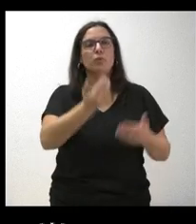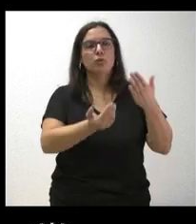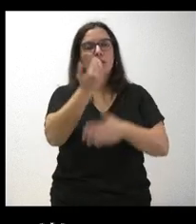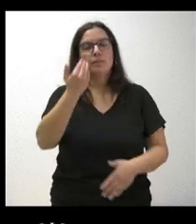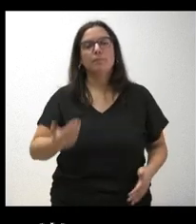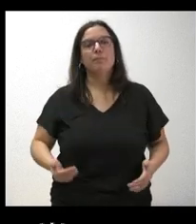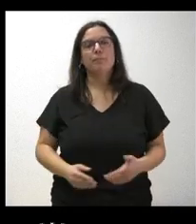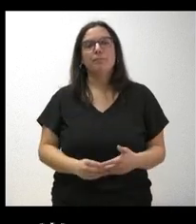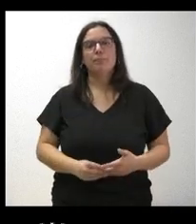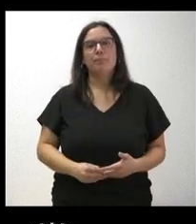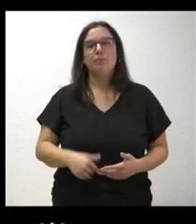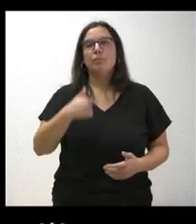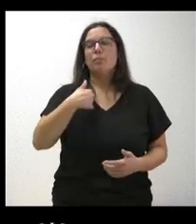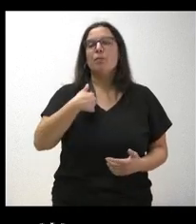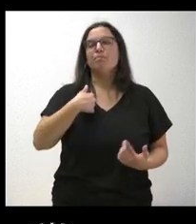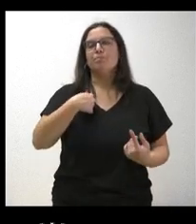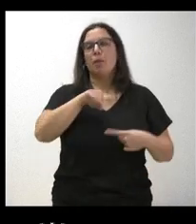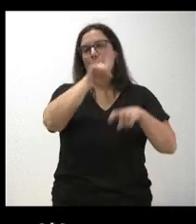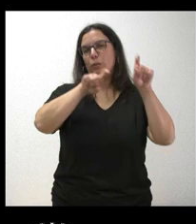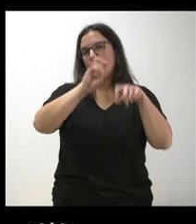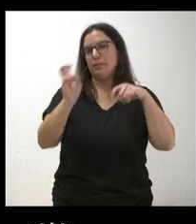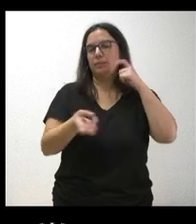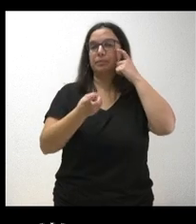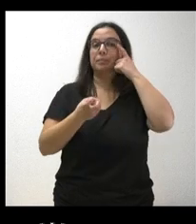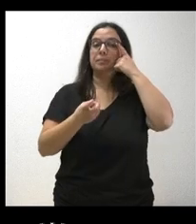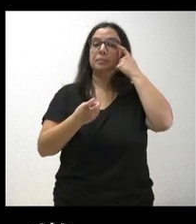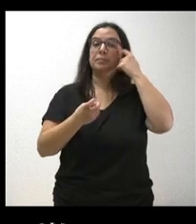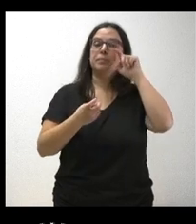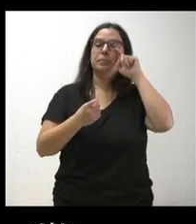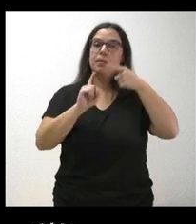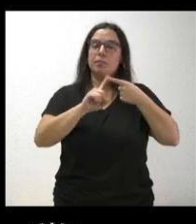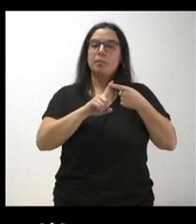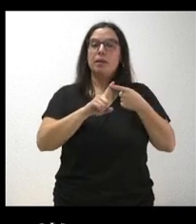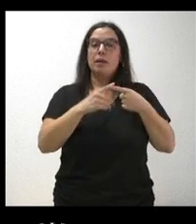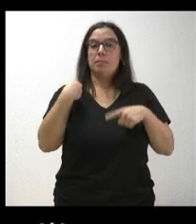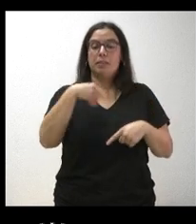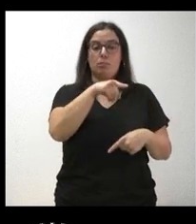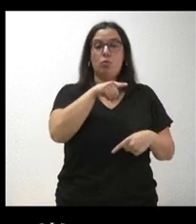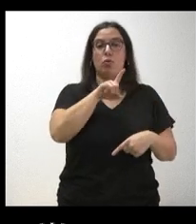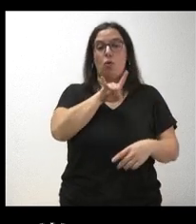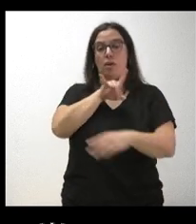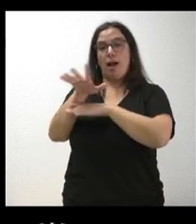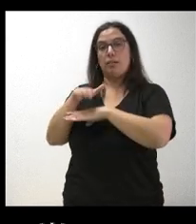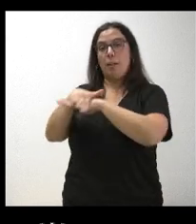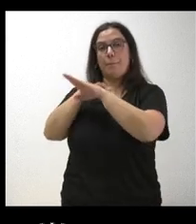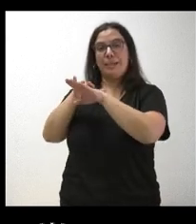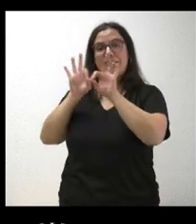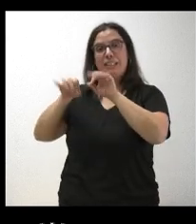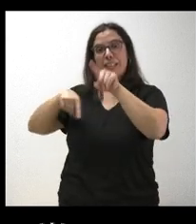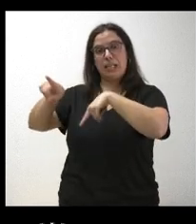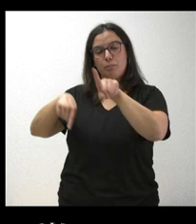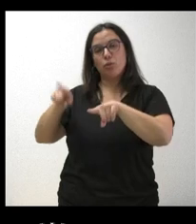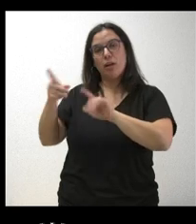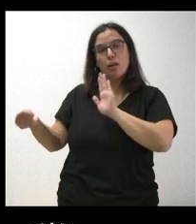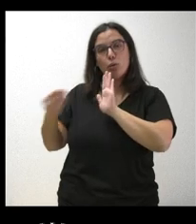días yo tenía varias preguntas la primera es si en esta carta que se ha enviado al Ministerio de transportes se ha